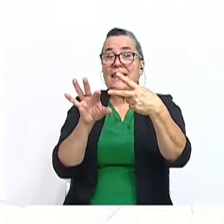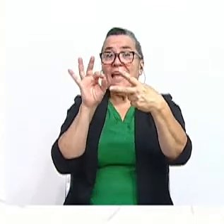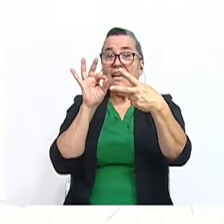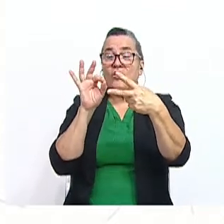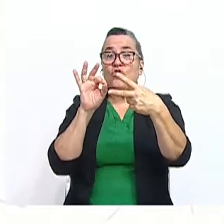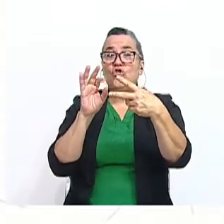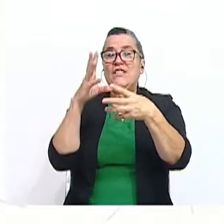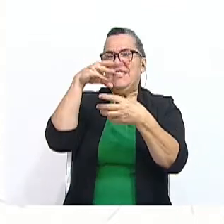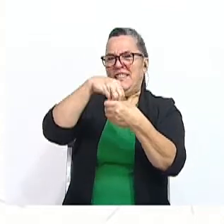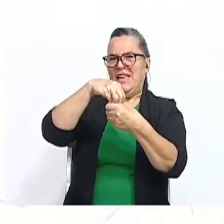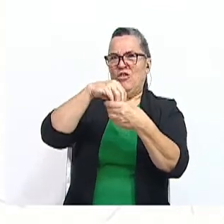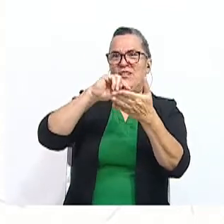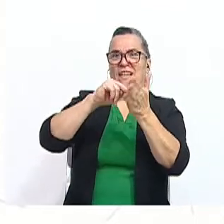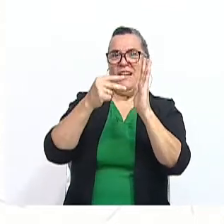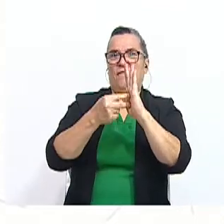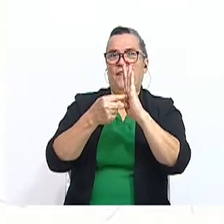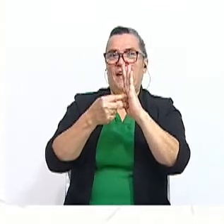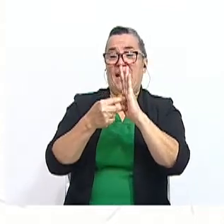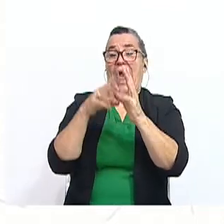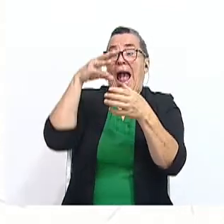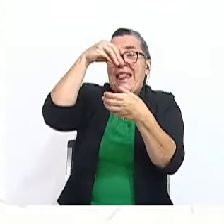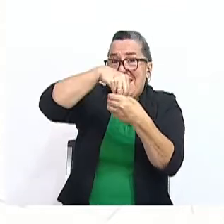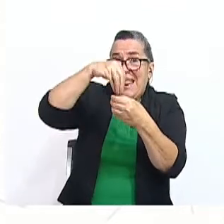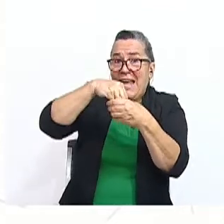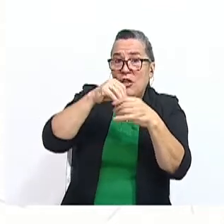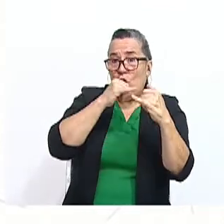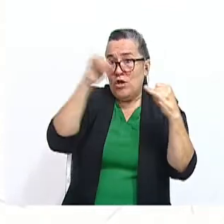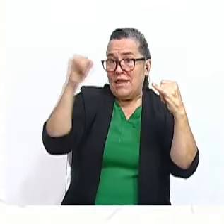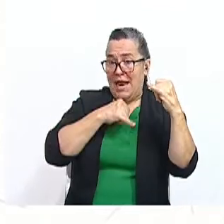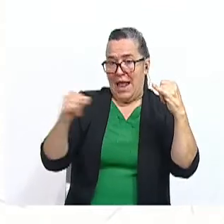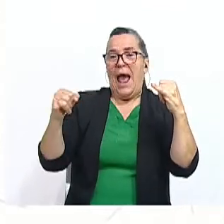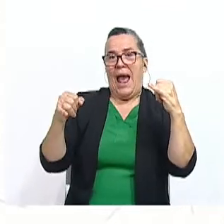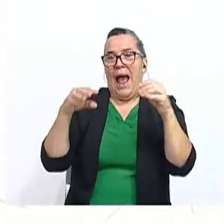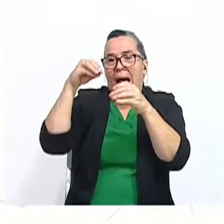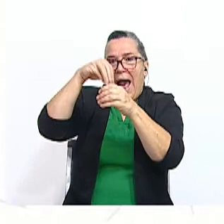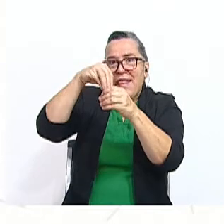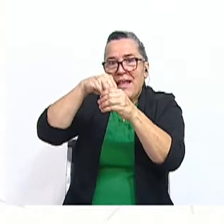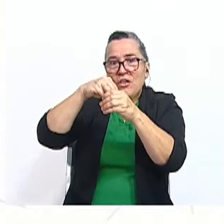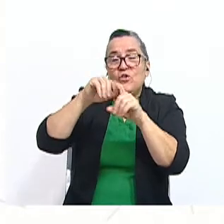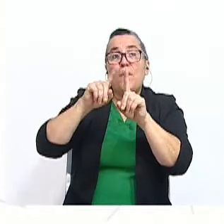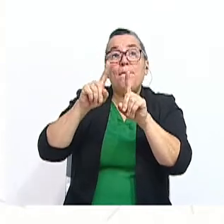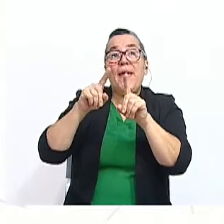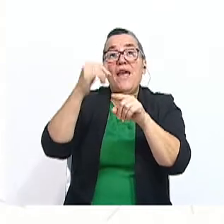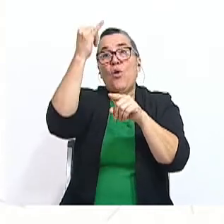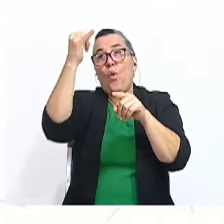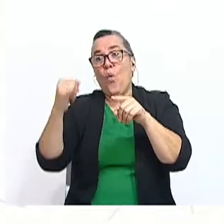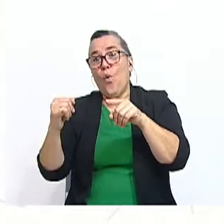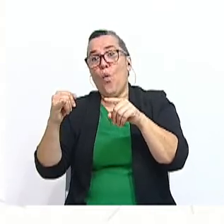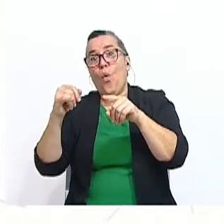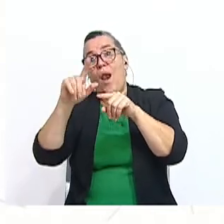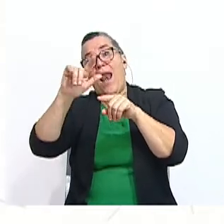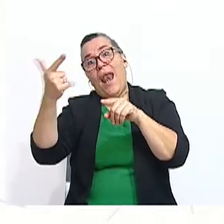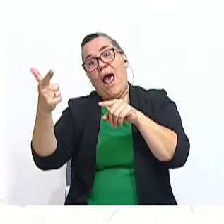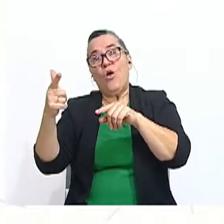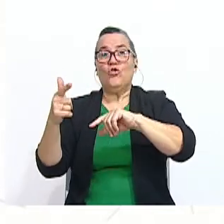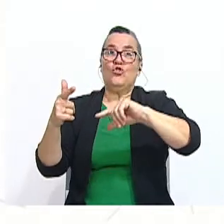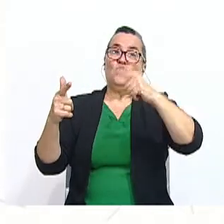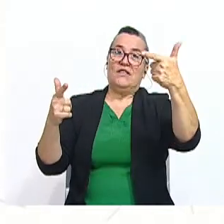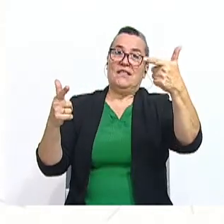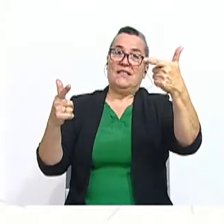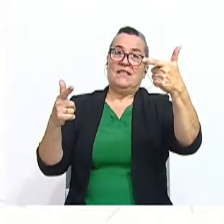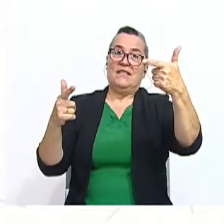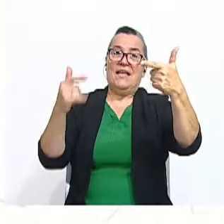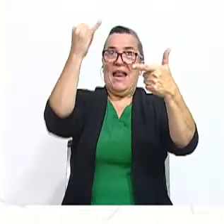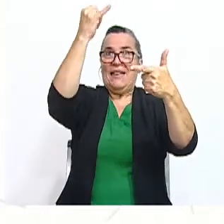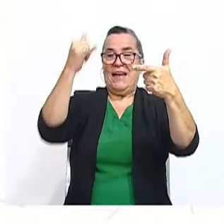ángulos? Bueno, los que estaban en la parte interna de las rectas paralelas y en lados diferentes de lo que es la recta